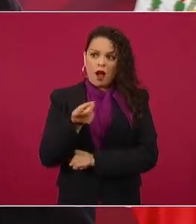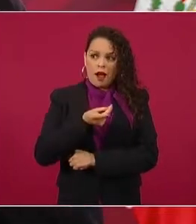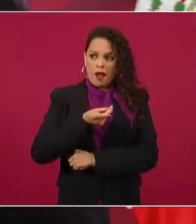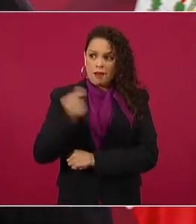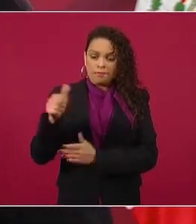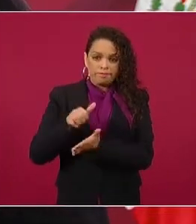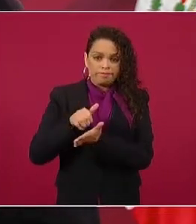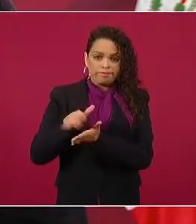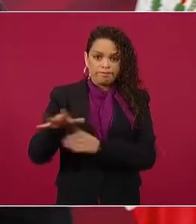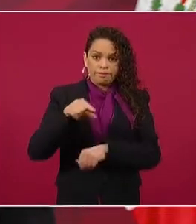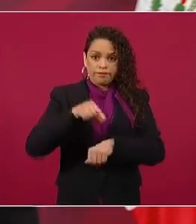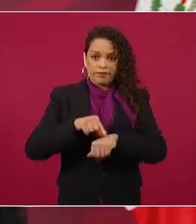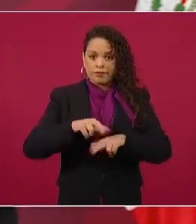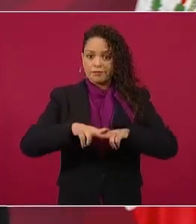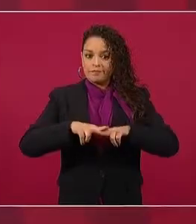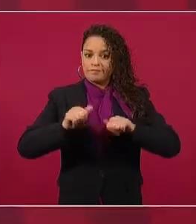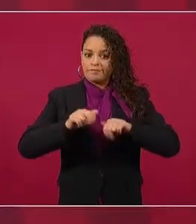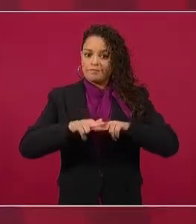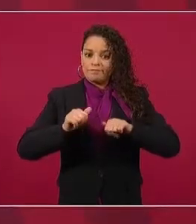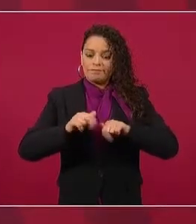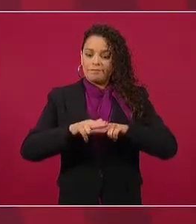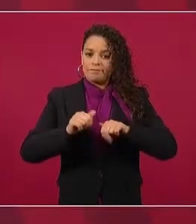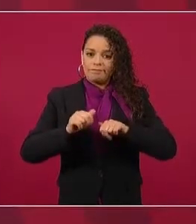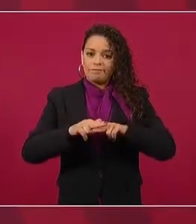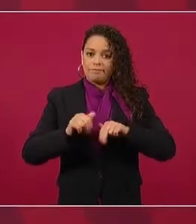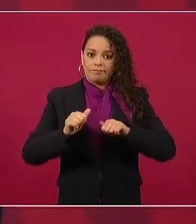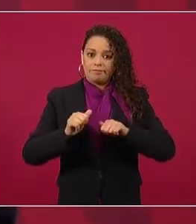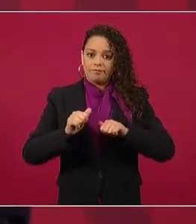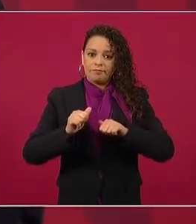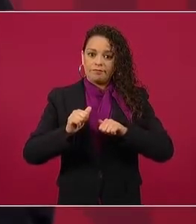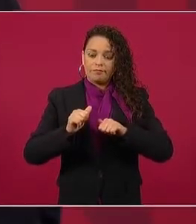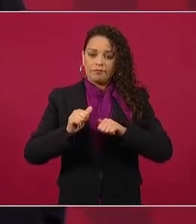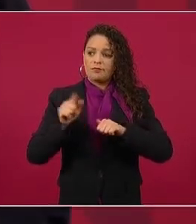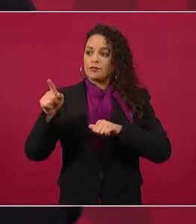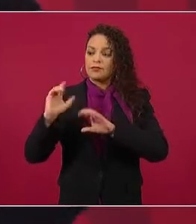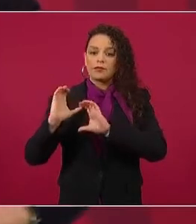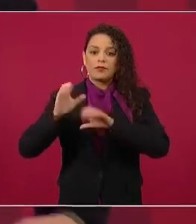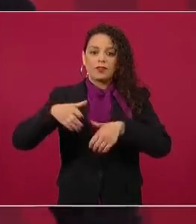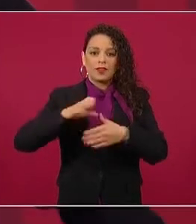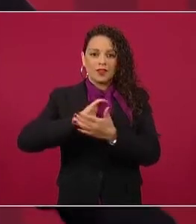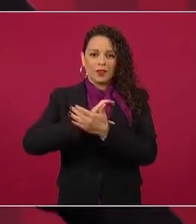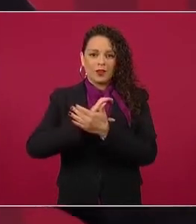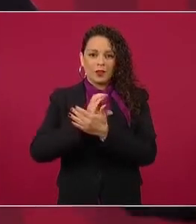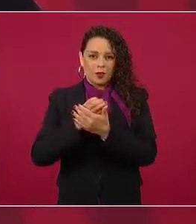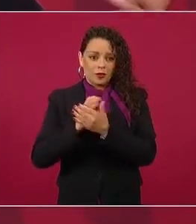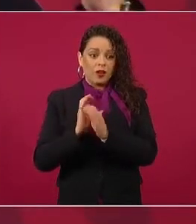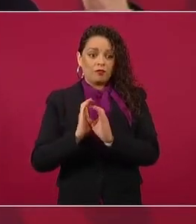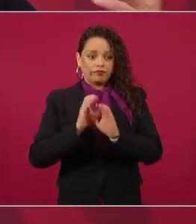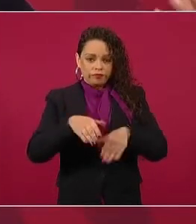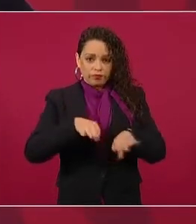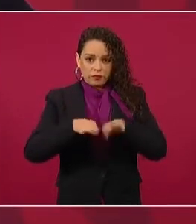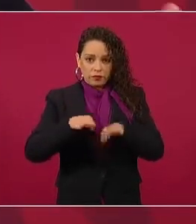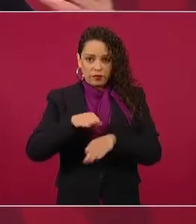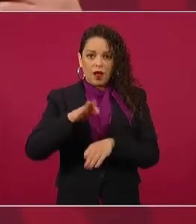ayudaron, que se contrataron para enfrentar la pandemia, todos se quedan